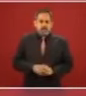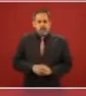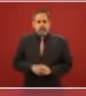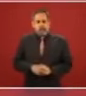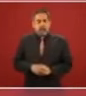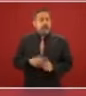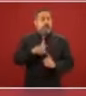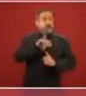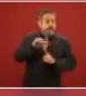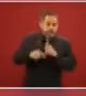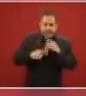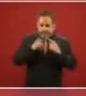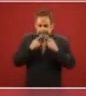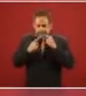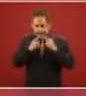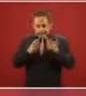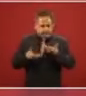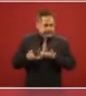Luego de